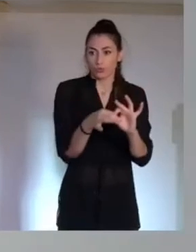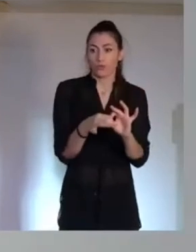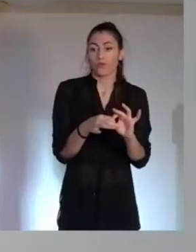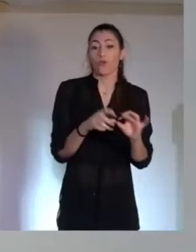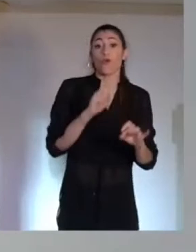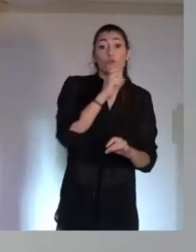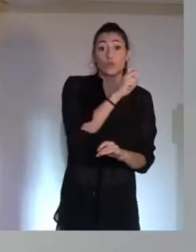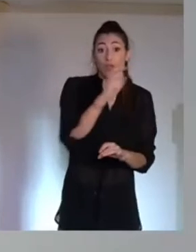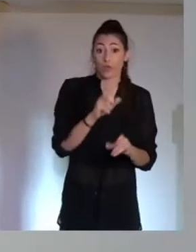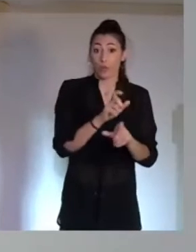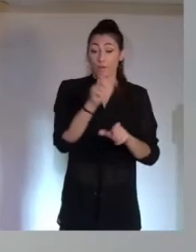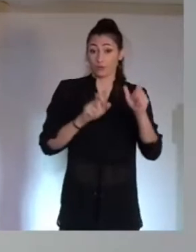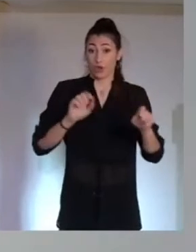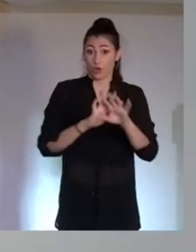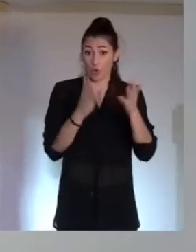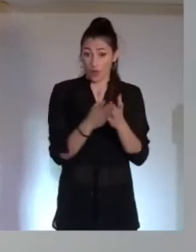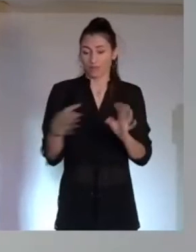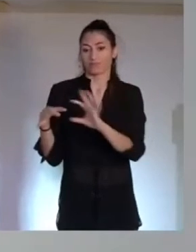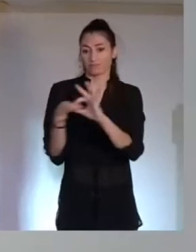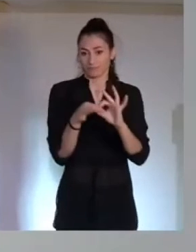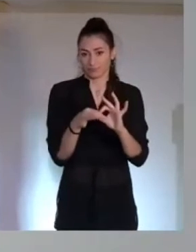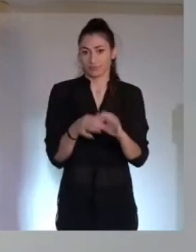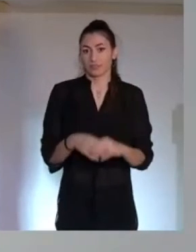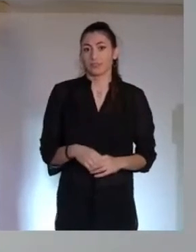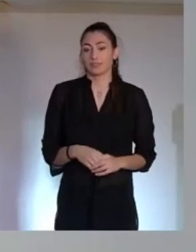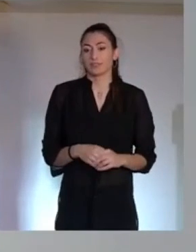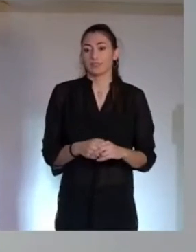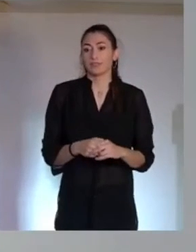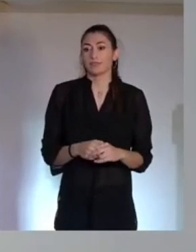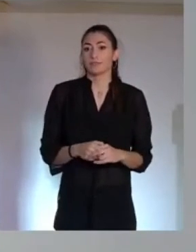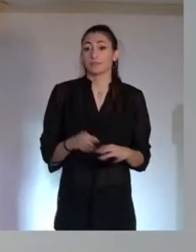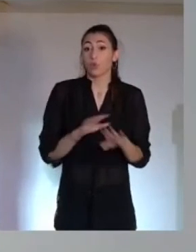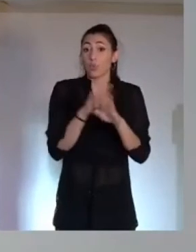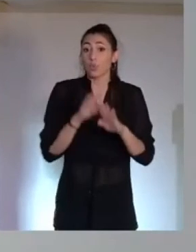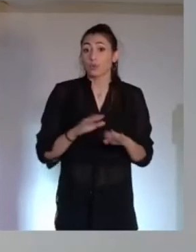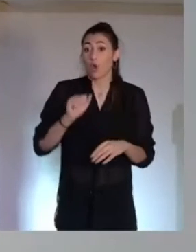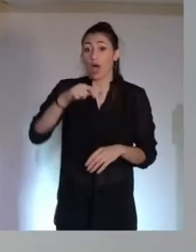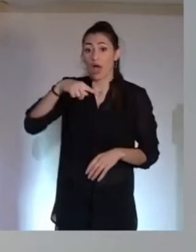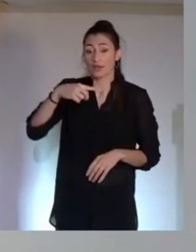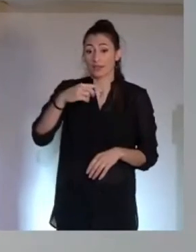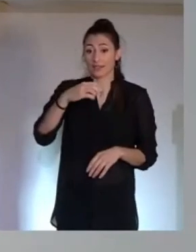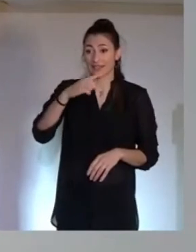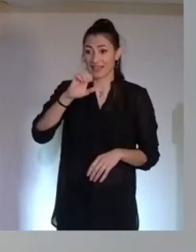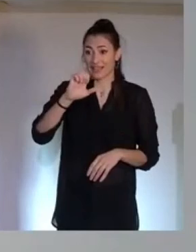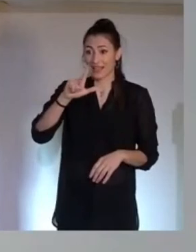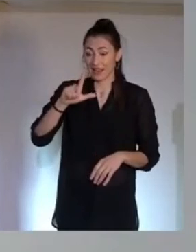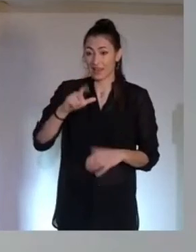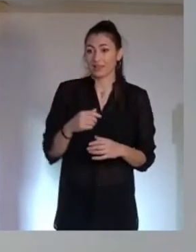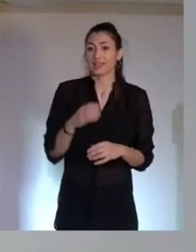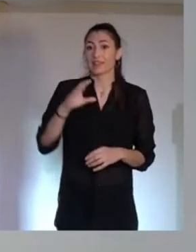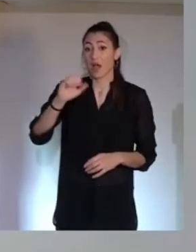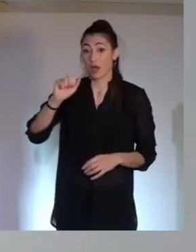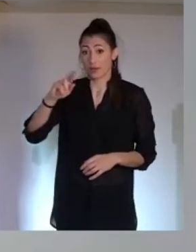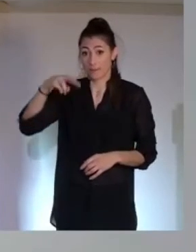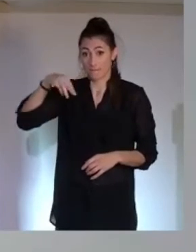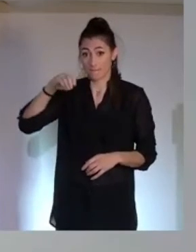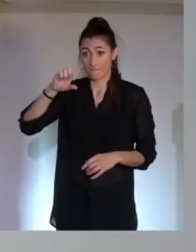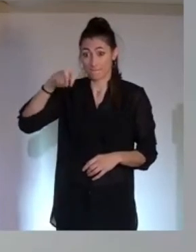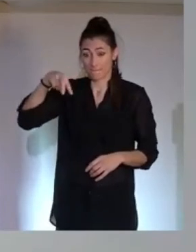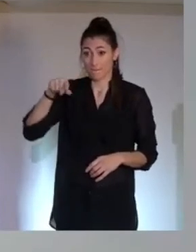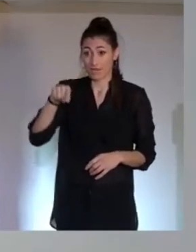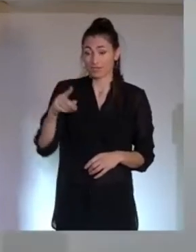Global. Y, por último, Ángel Manzano y Carmen Paradinas, coordinador de recursos materiales y